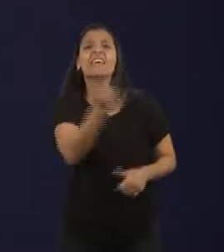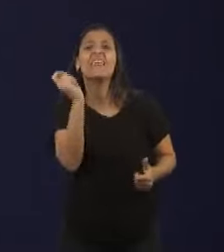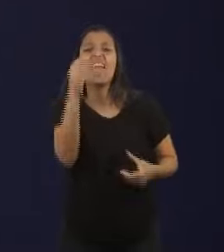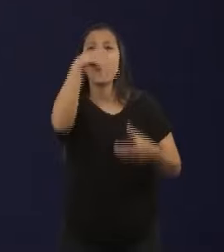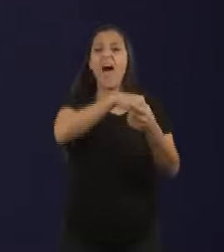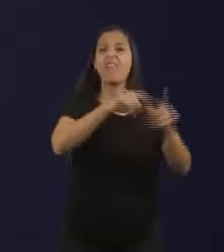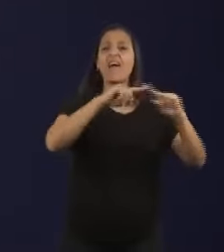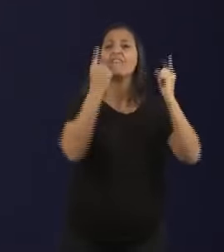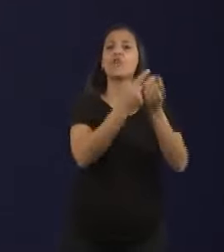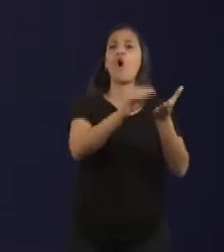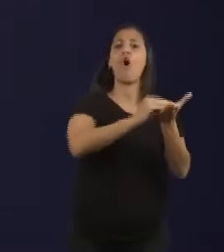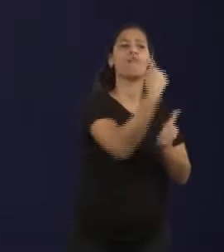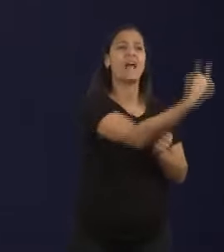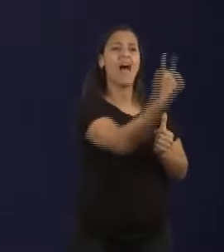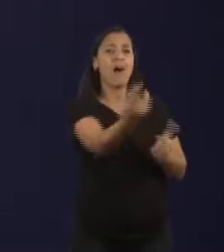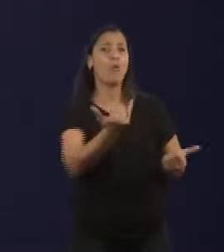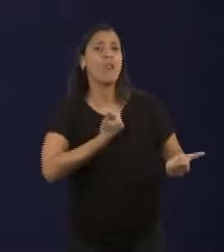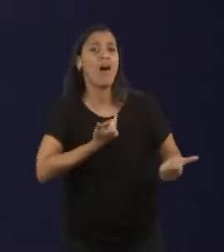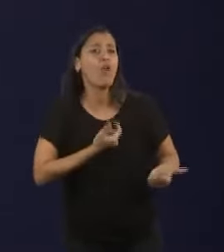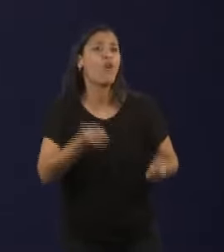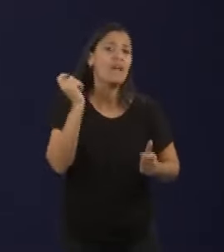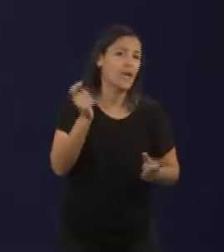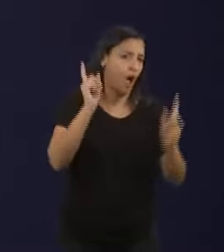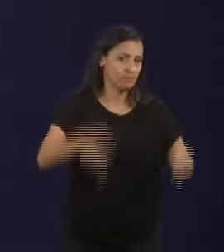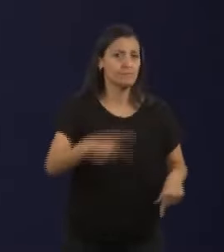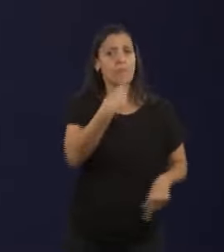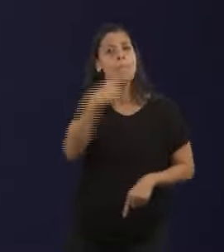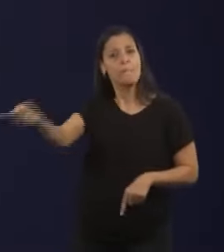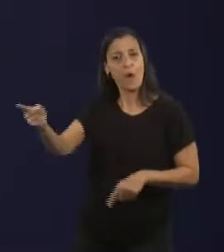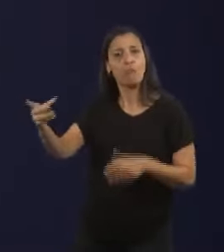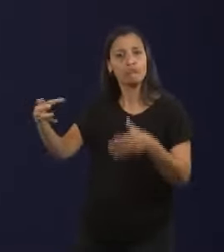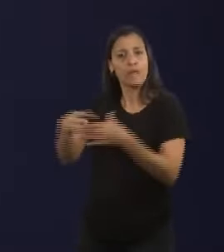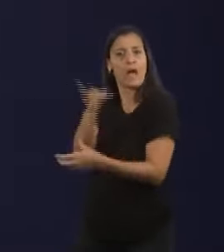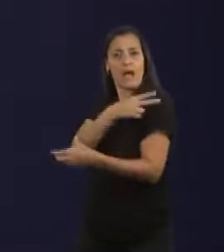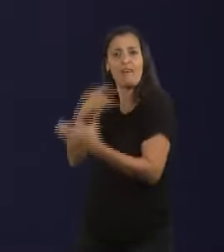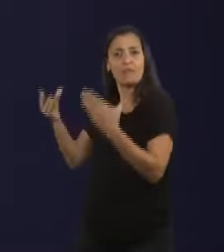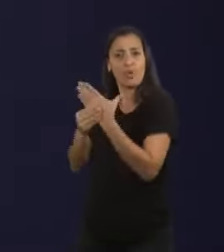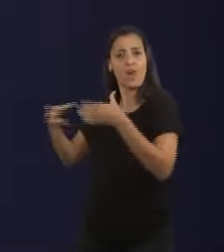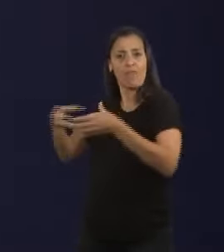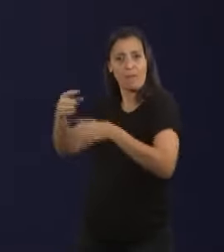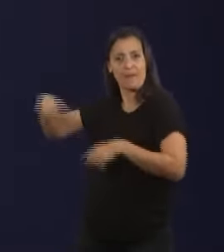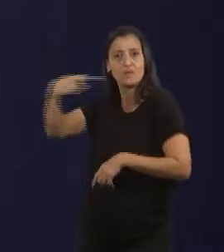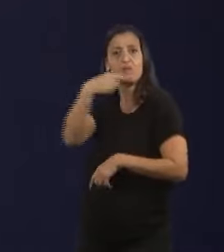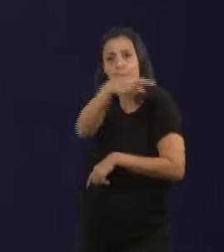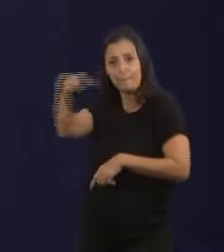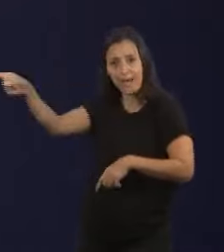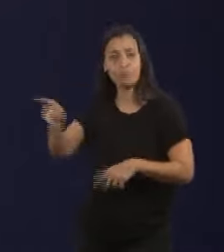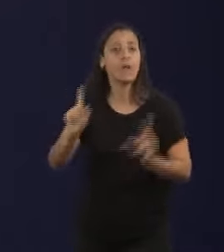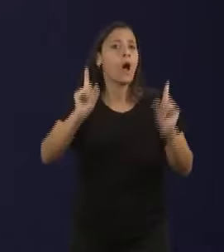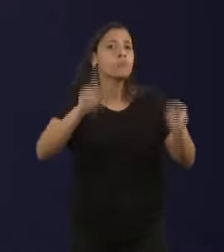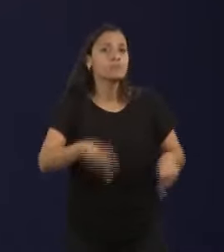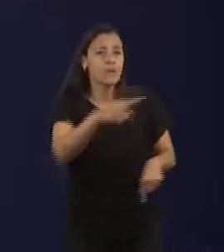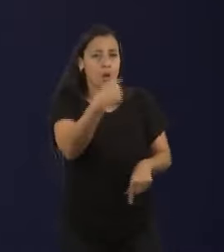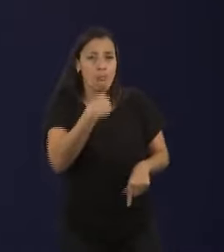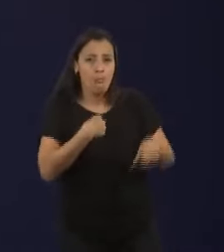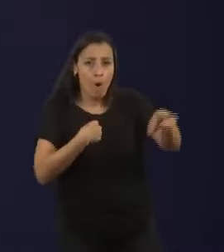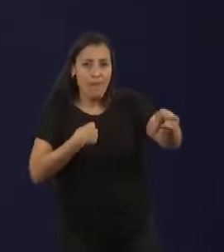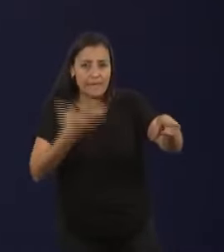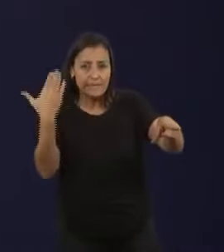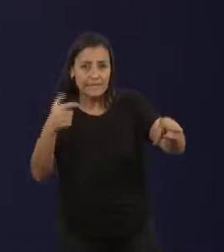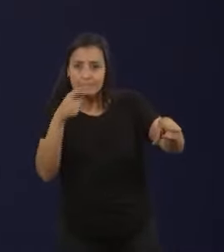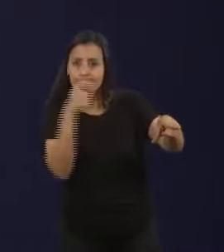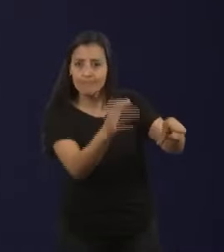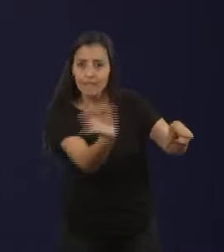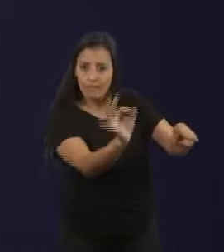consultalo directamente en jefatura de gabinete sinceramente no sé qué fue lo que el bueno vos me decís que no respondieron a